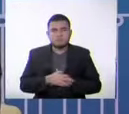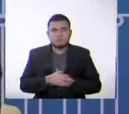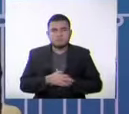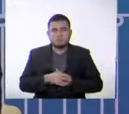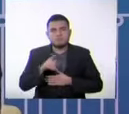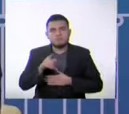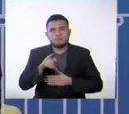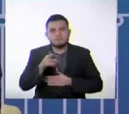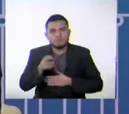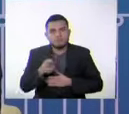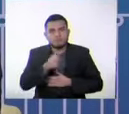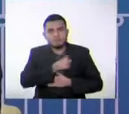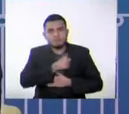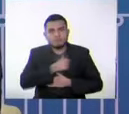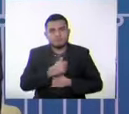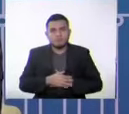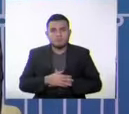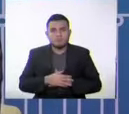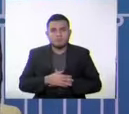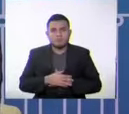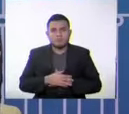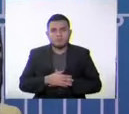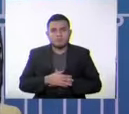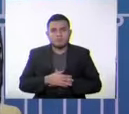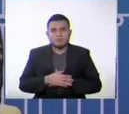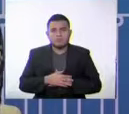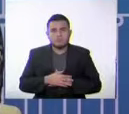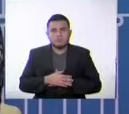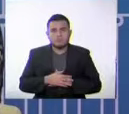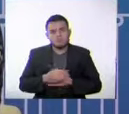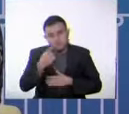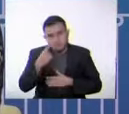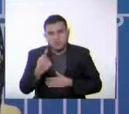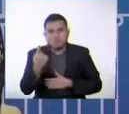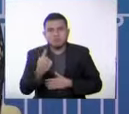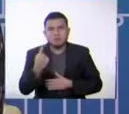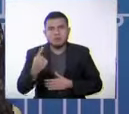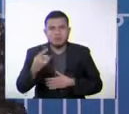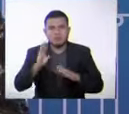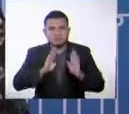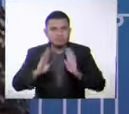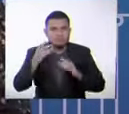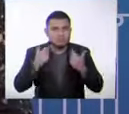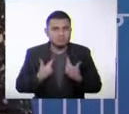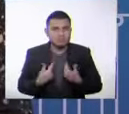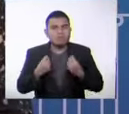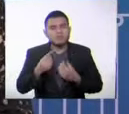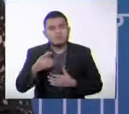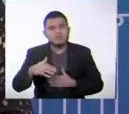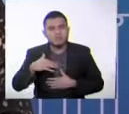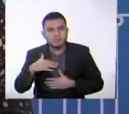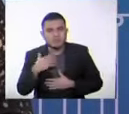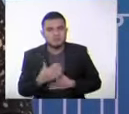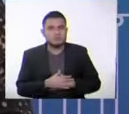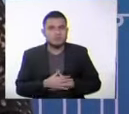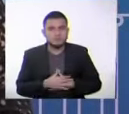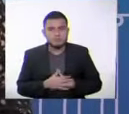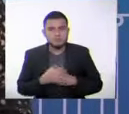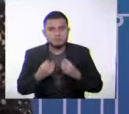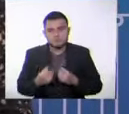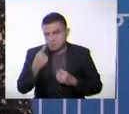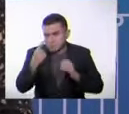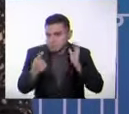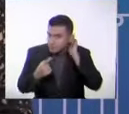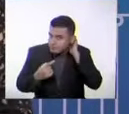mismo, cómo te ves no en la parte solamente biológica, sino cómo te sientes, cómo te